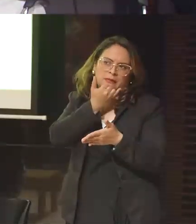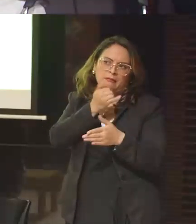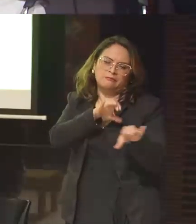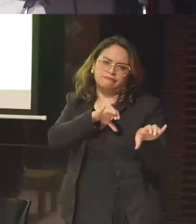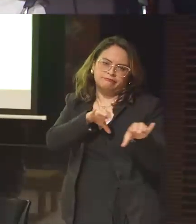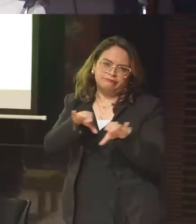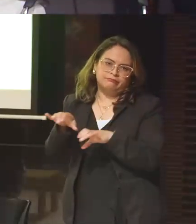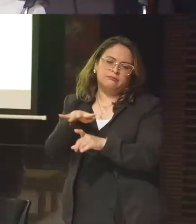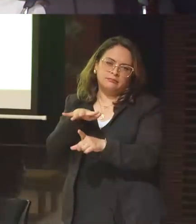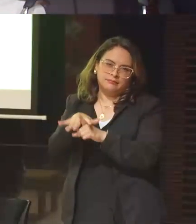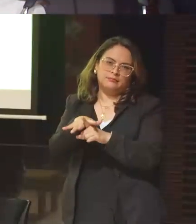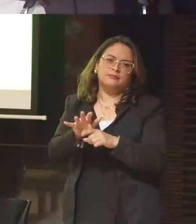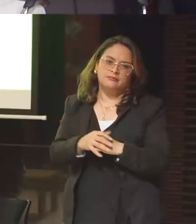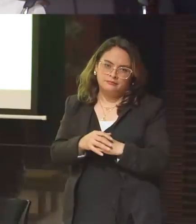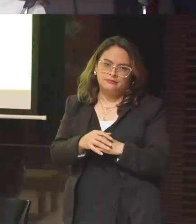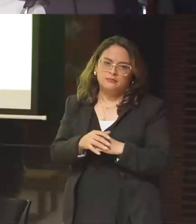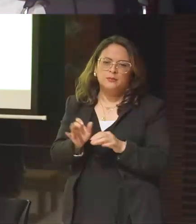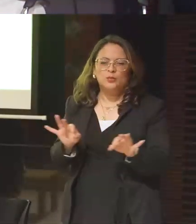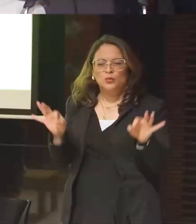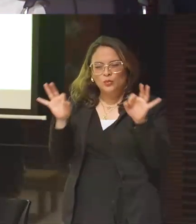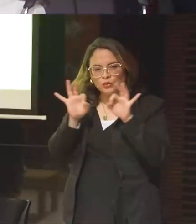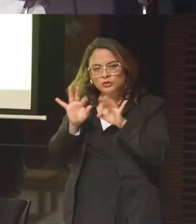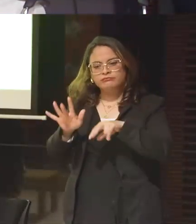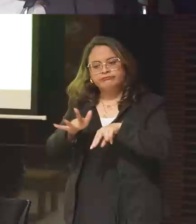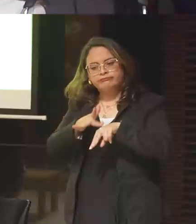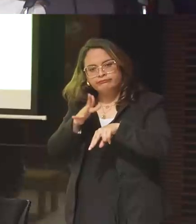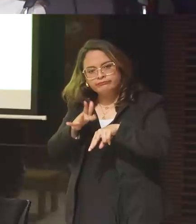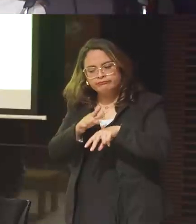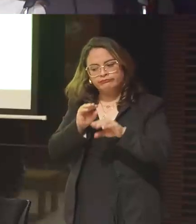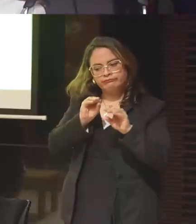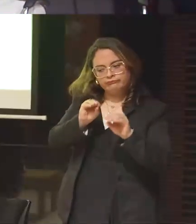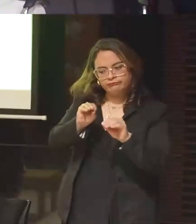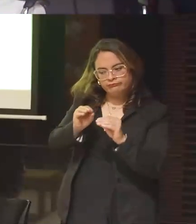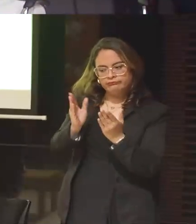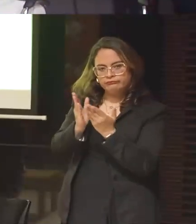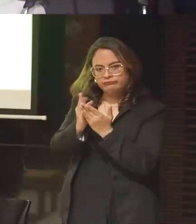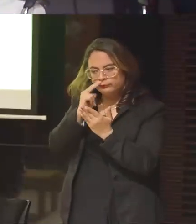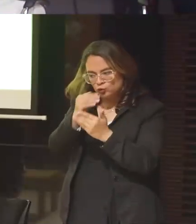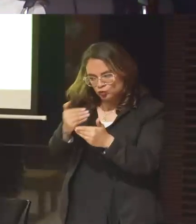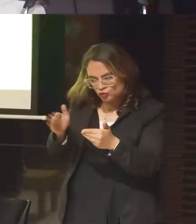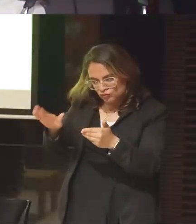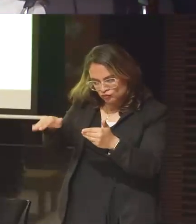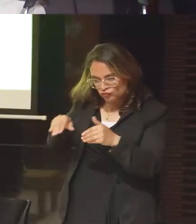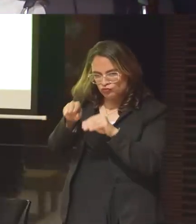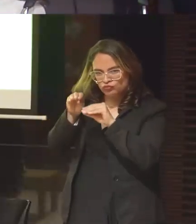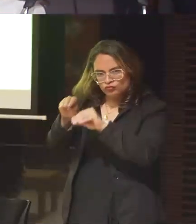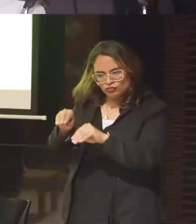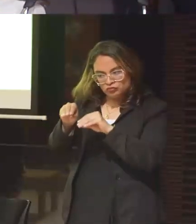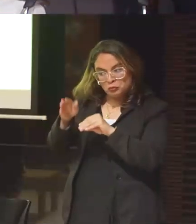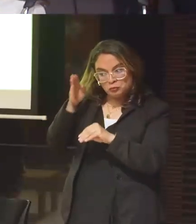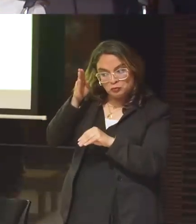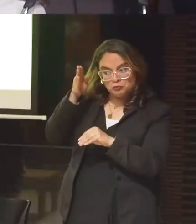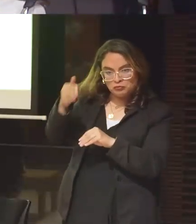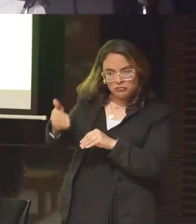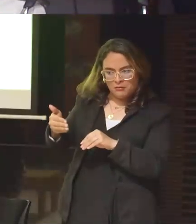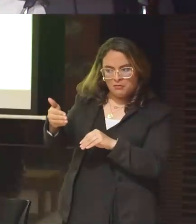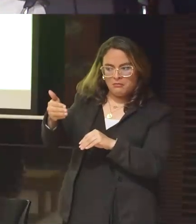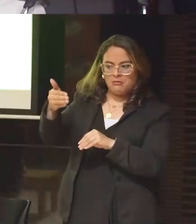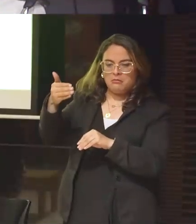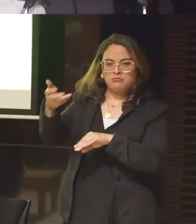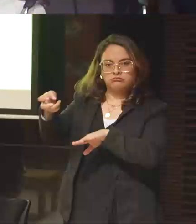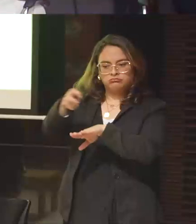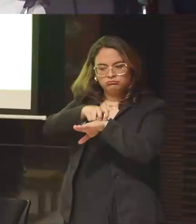tenemos. Primero la motivación, la educación, tener en cuenta a los niños, nuestros futuros usuarios, empezar a generar narrativas de